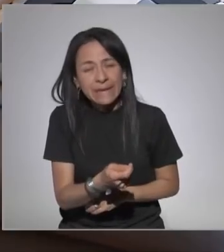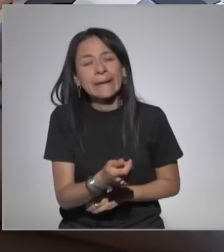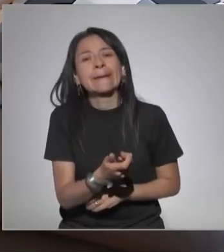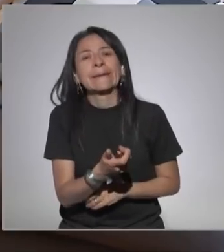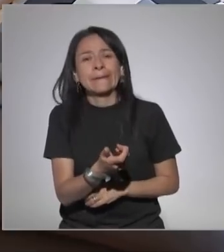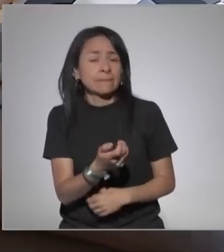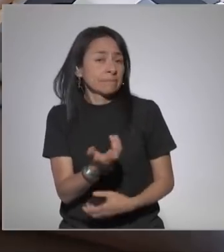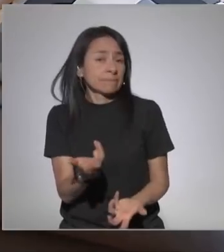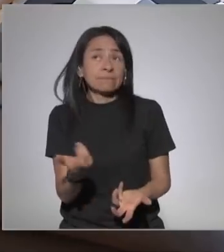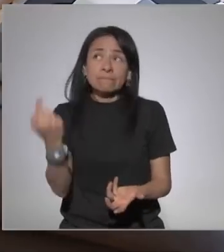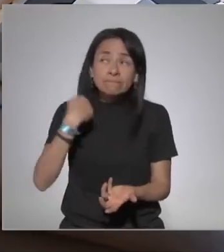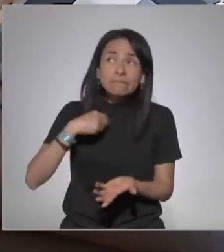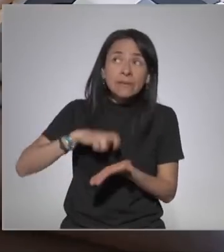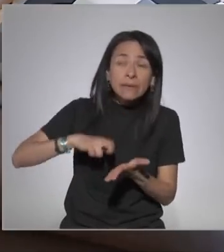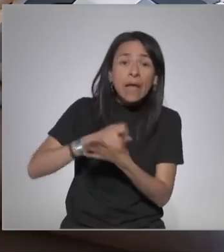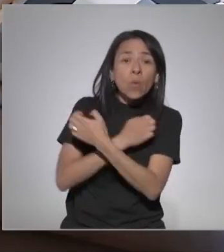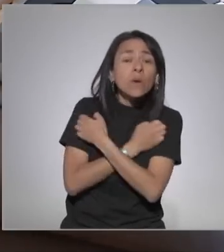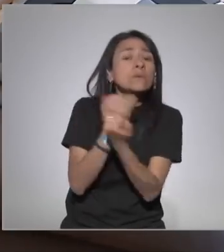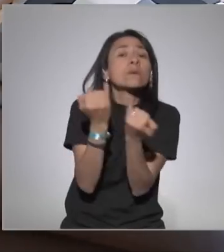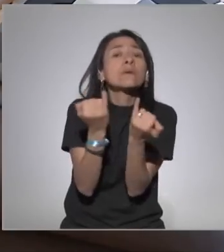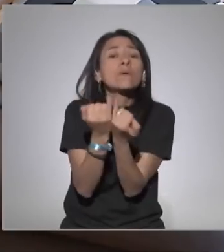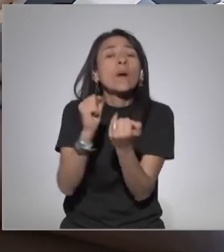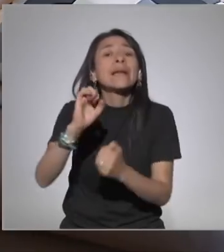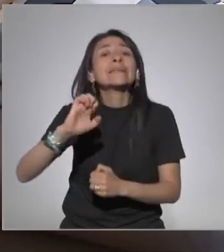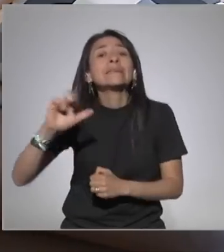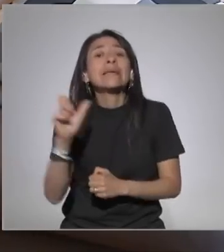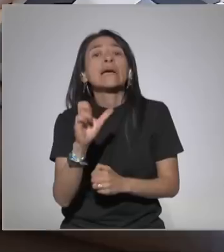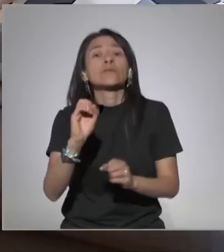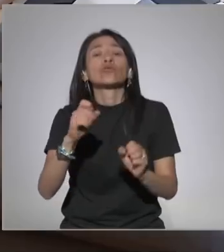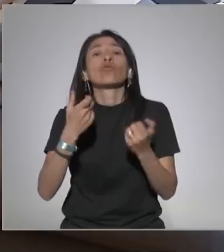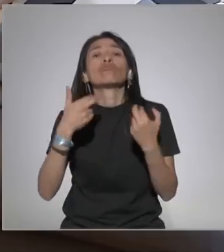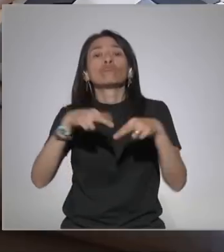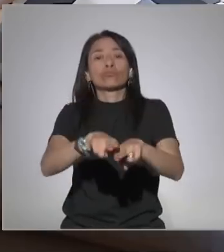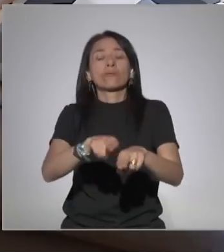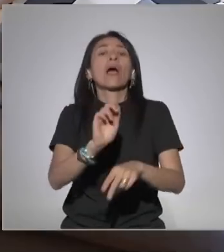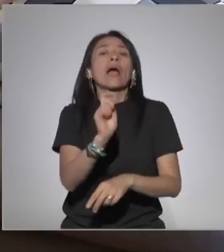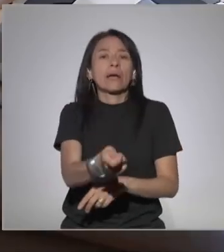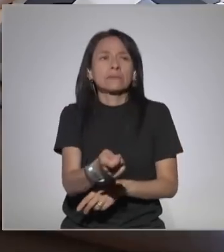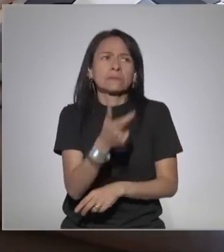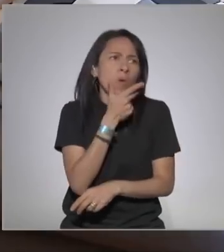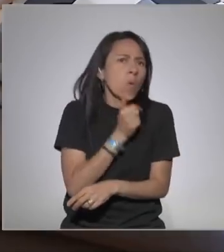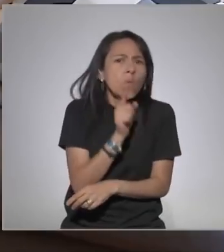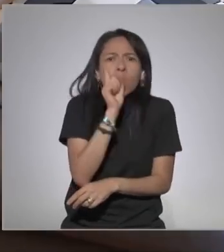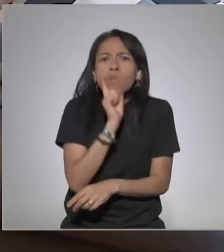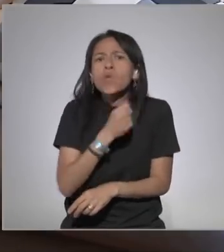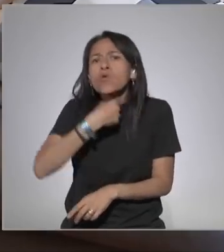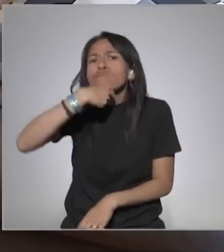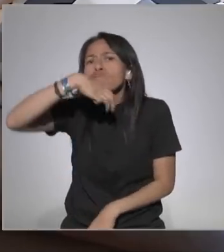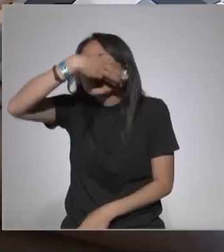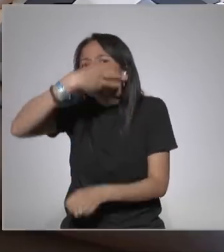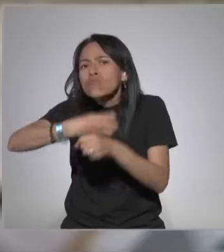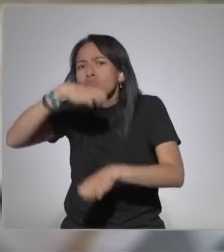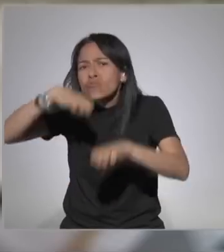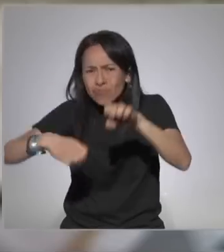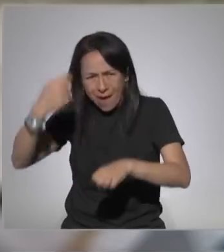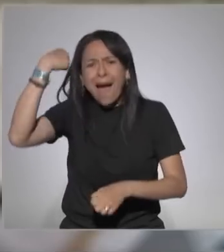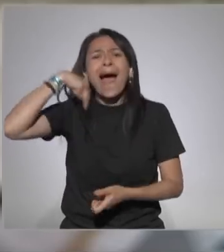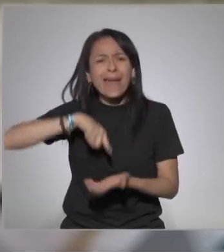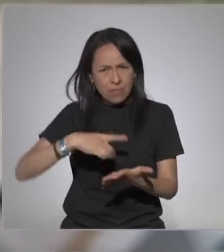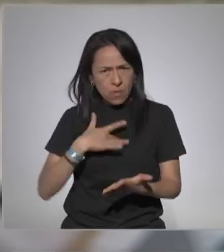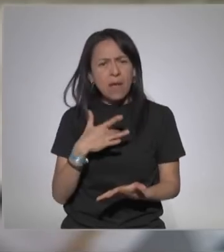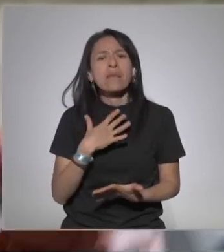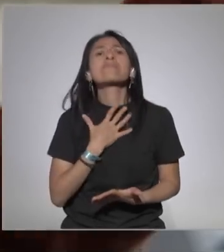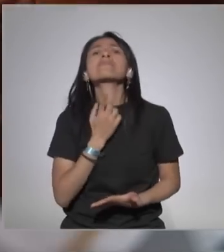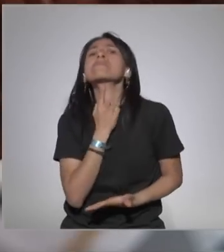También como la cuestión del sexo. Por supuesto que una persona, hombre o mujer de la tercera edad, tiene deseo sexual. O